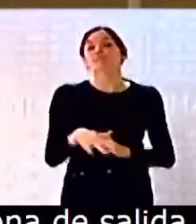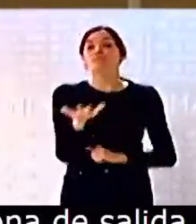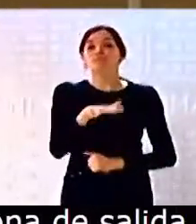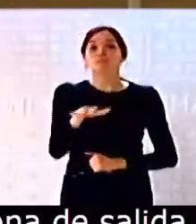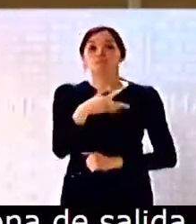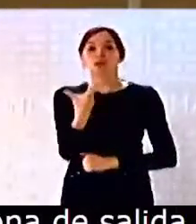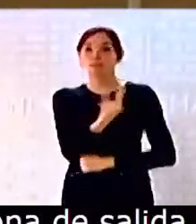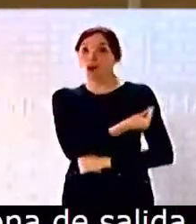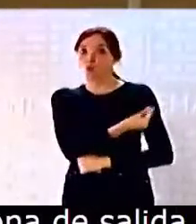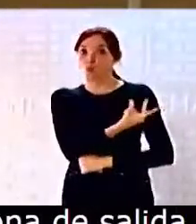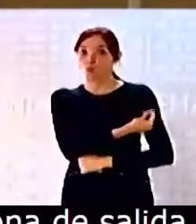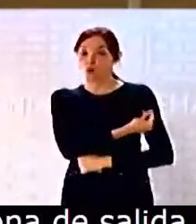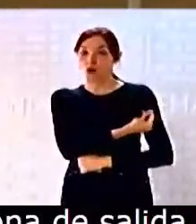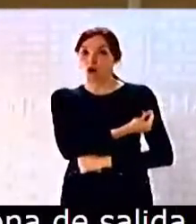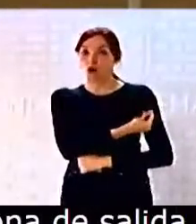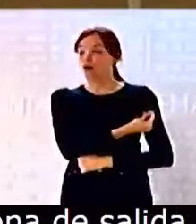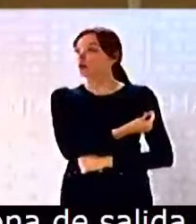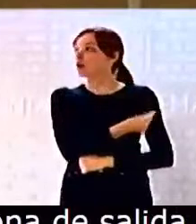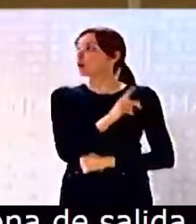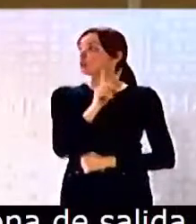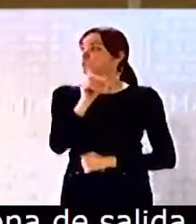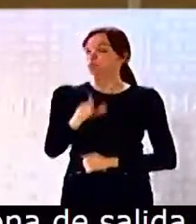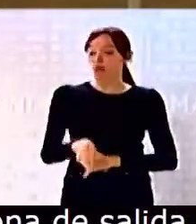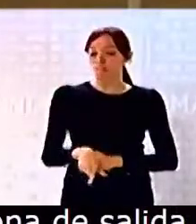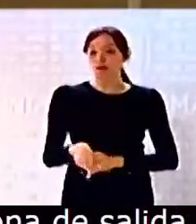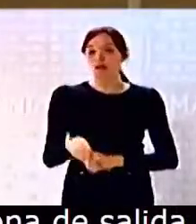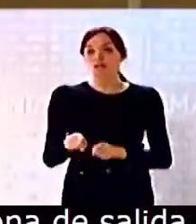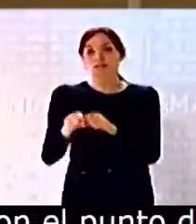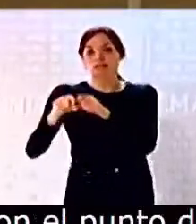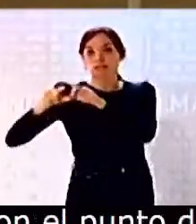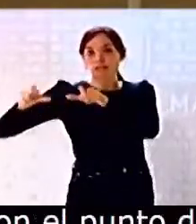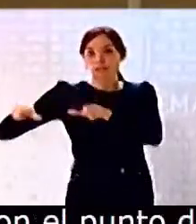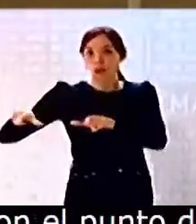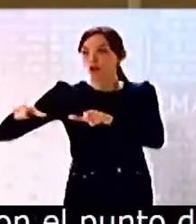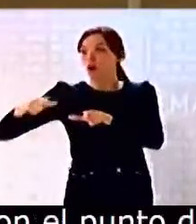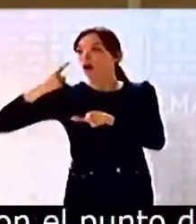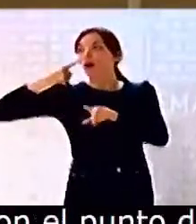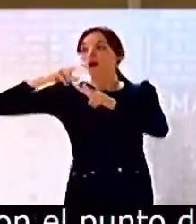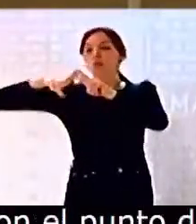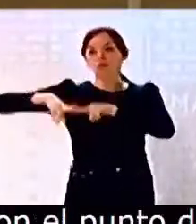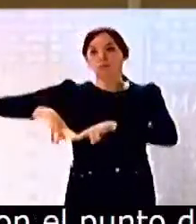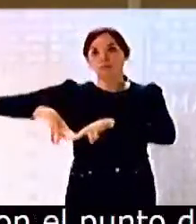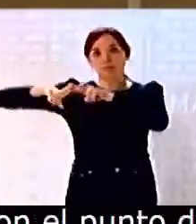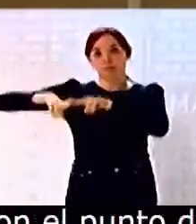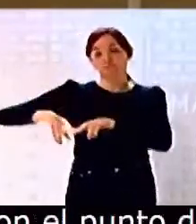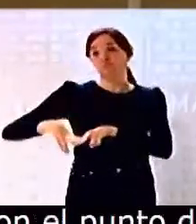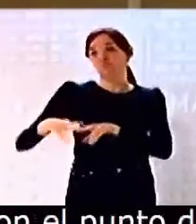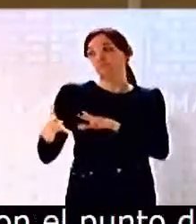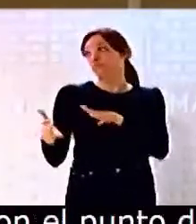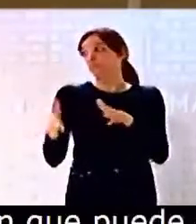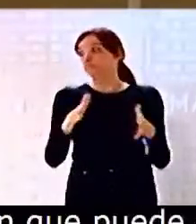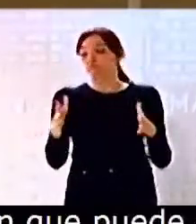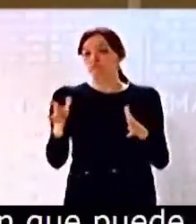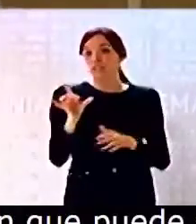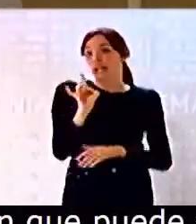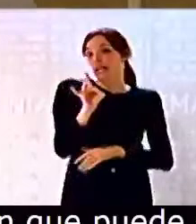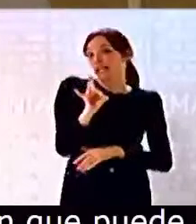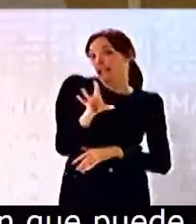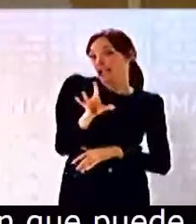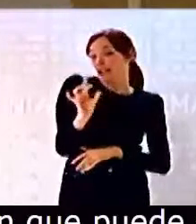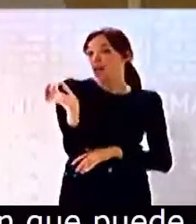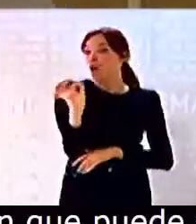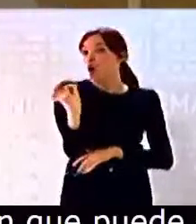vacunación y una sala que denominamos de observación, que puede ser entre 15 y 30 minutos, que tiene que